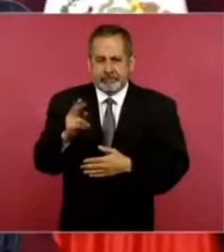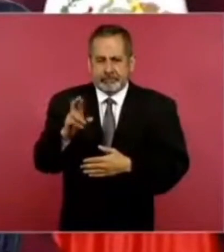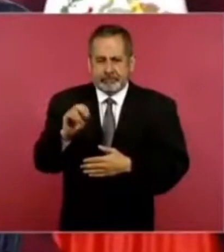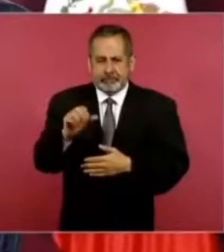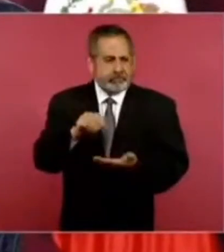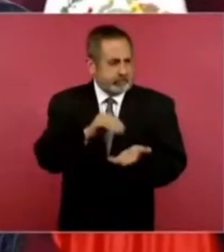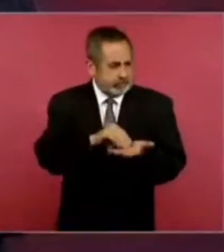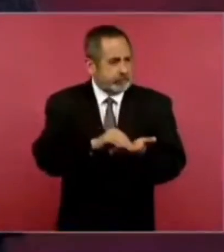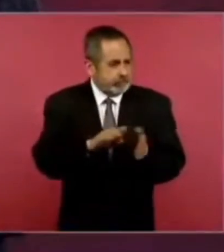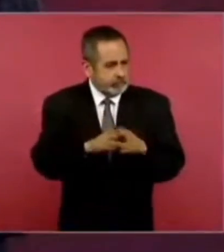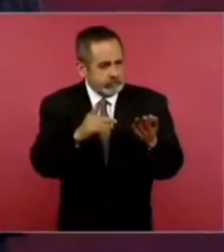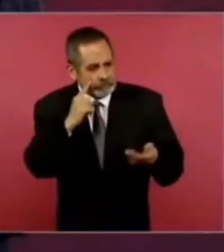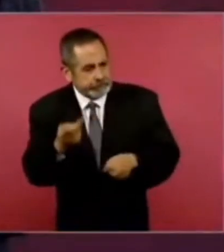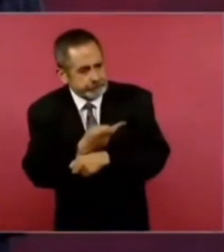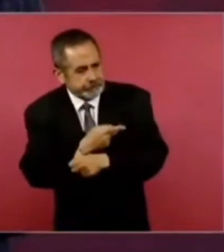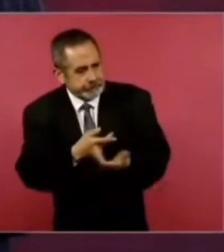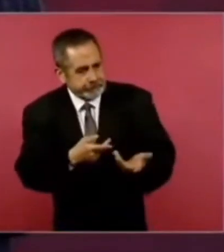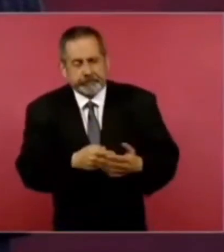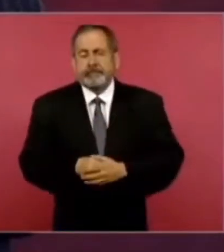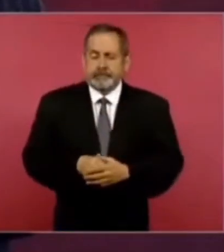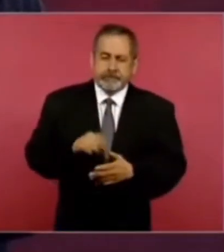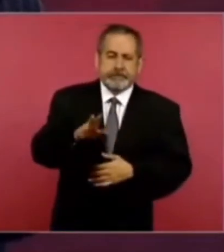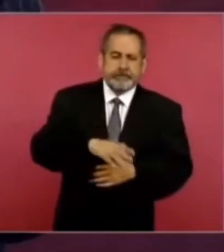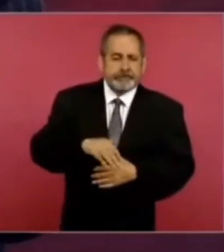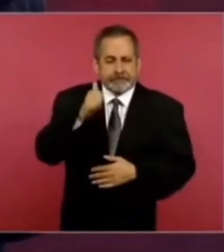hace a cambio de acciones.